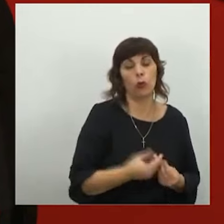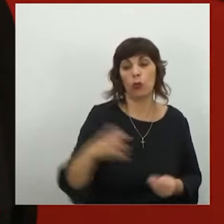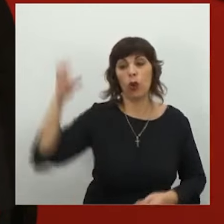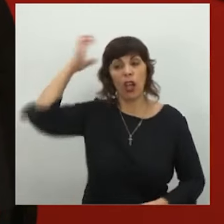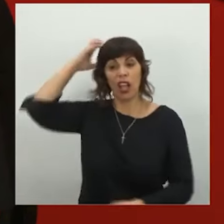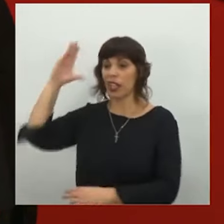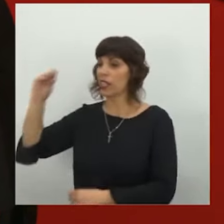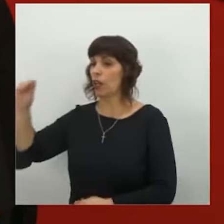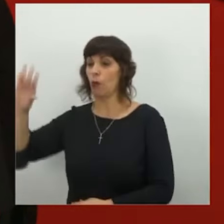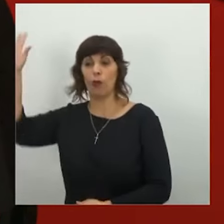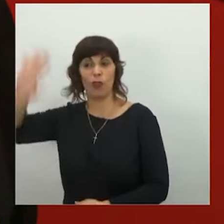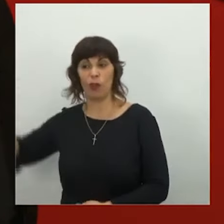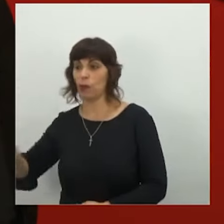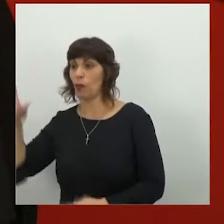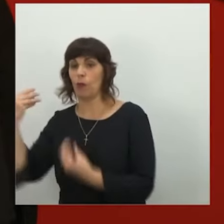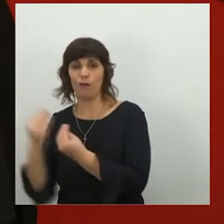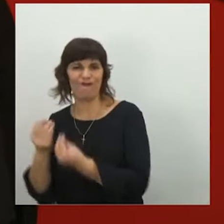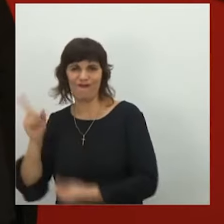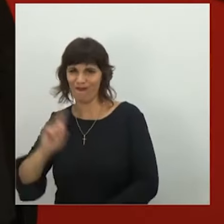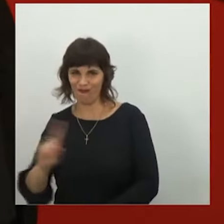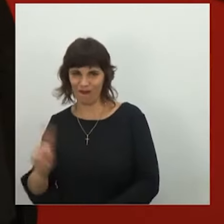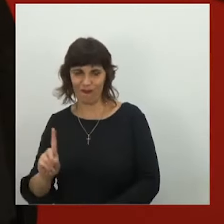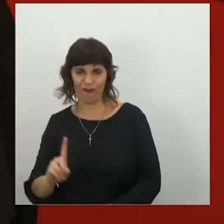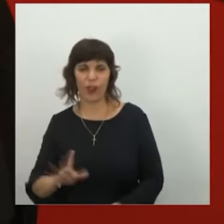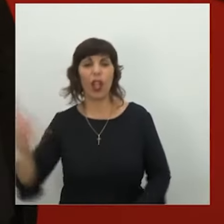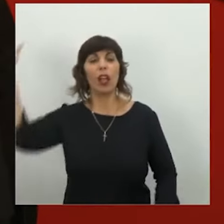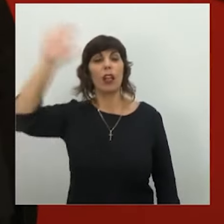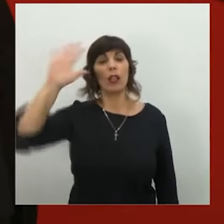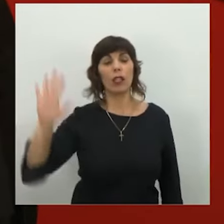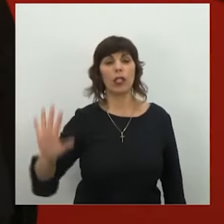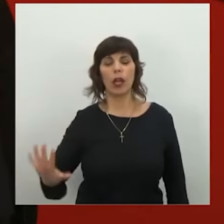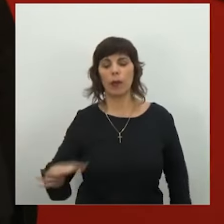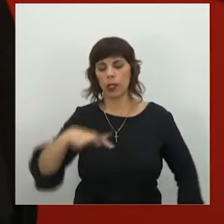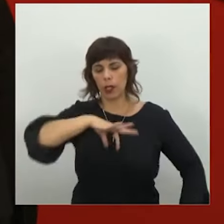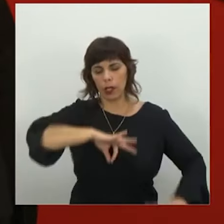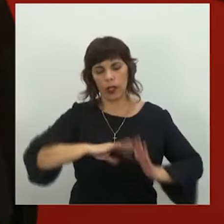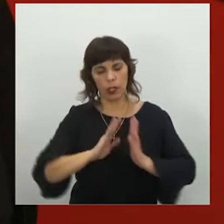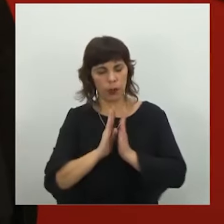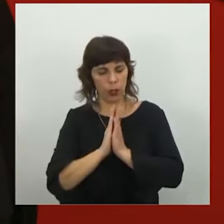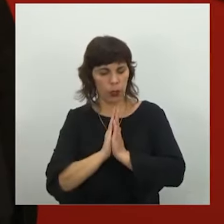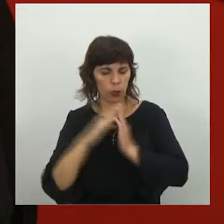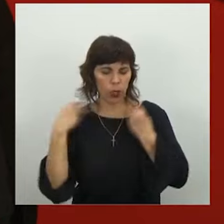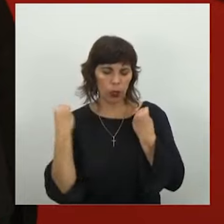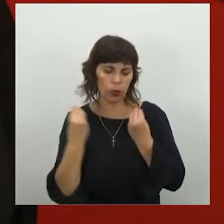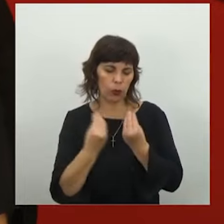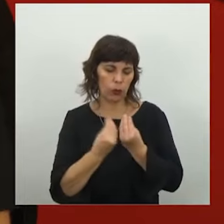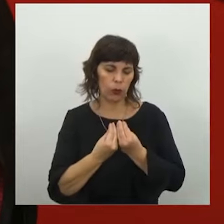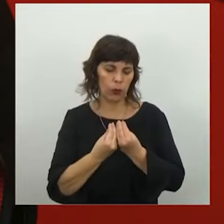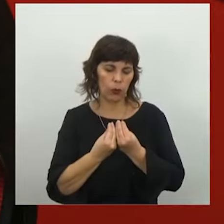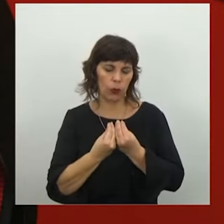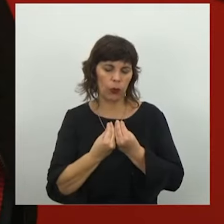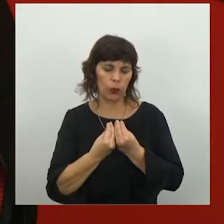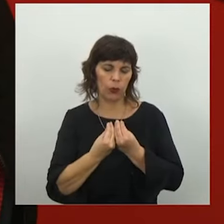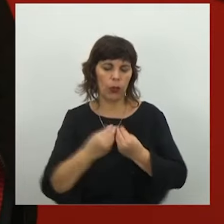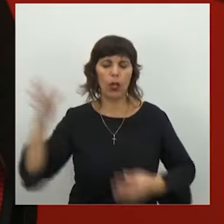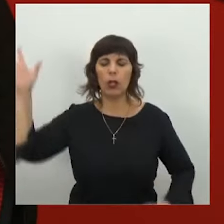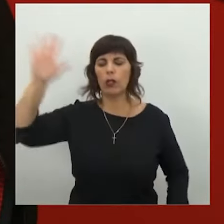es la presencia del Espíritu Santo, la verdadera presencia. La presencia de Dios